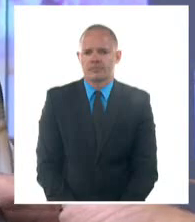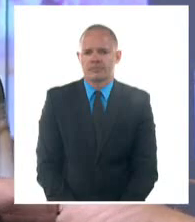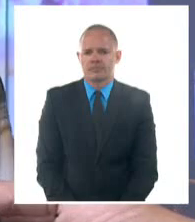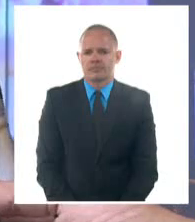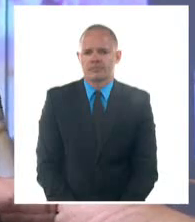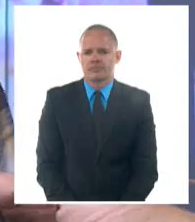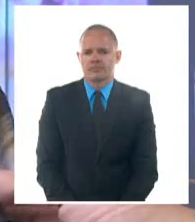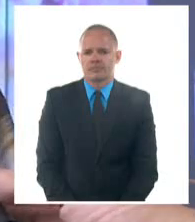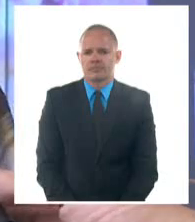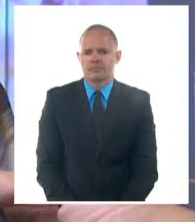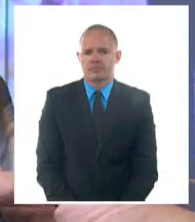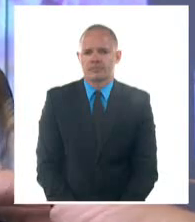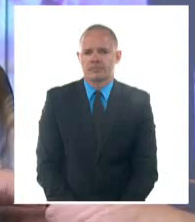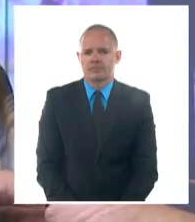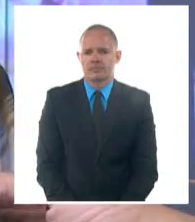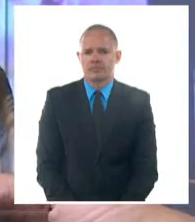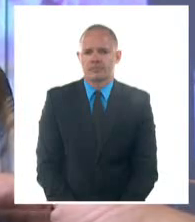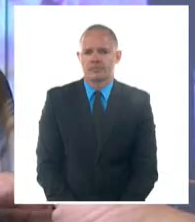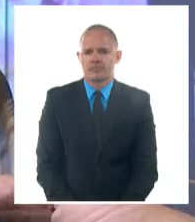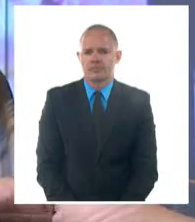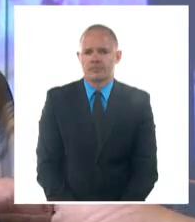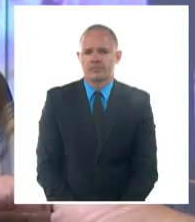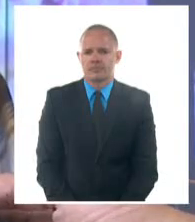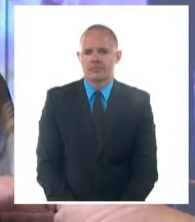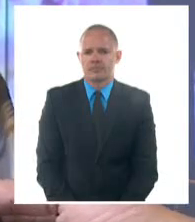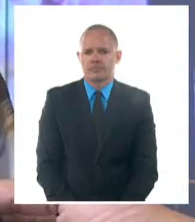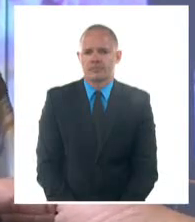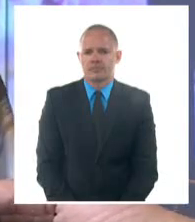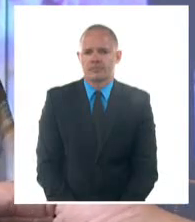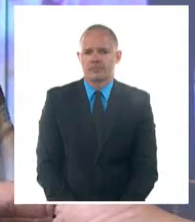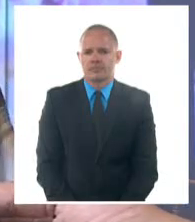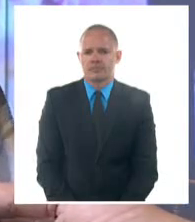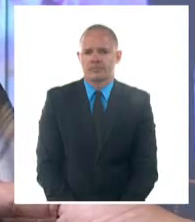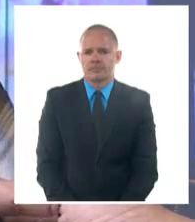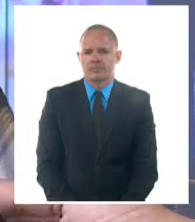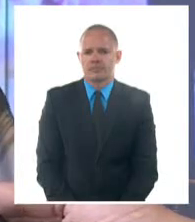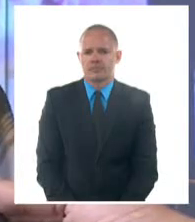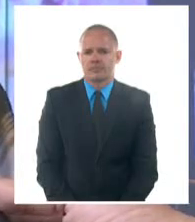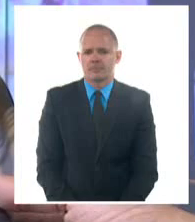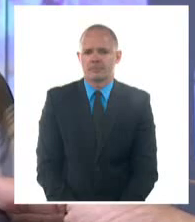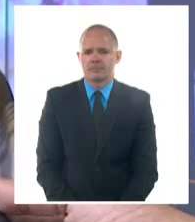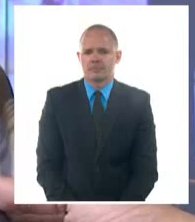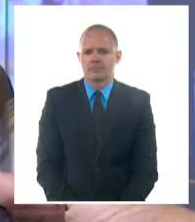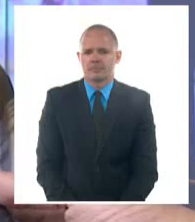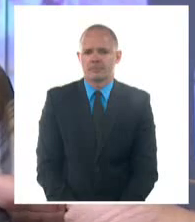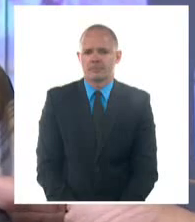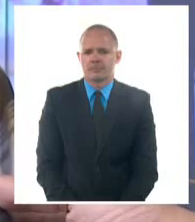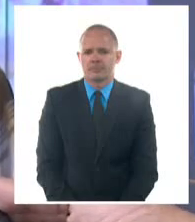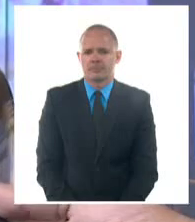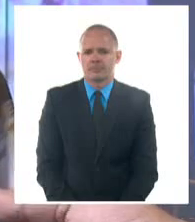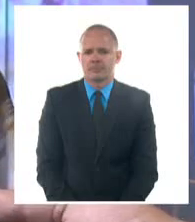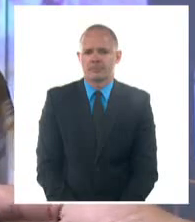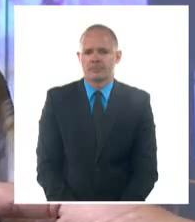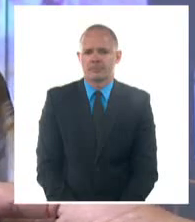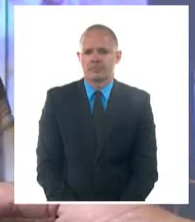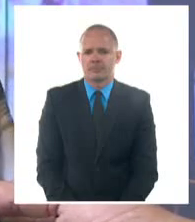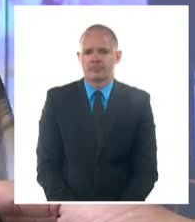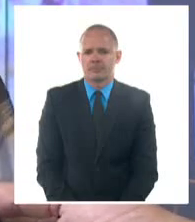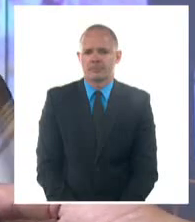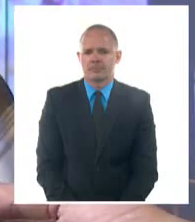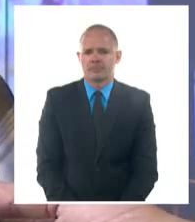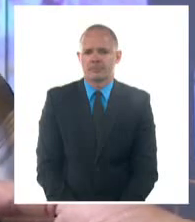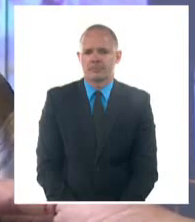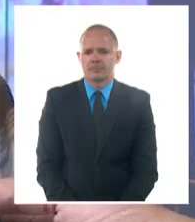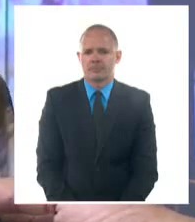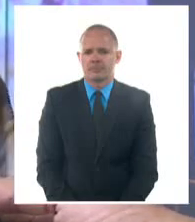unidad ya se incorporó recientemente al sistema y está en proceso de toma de carga para alcanzar su